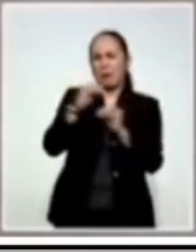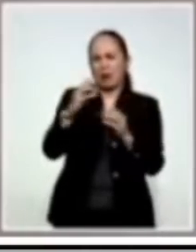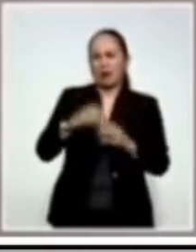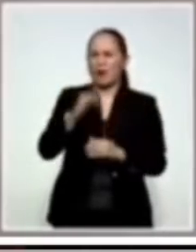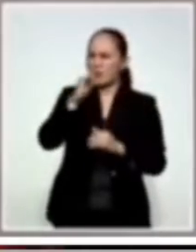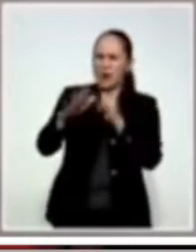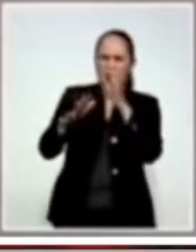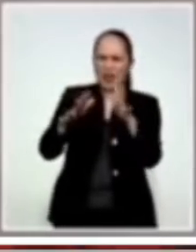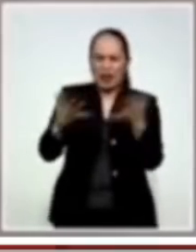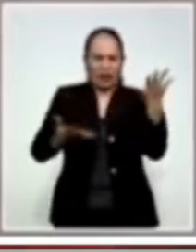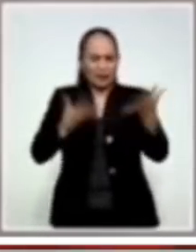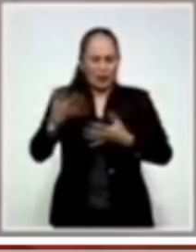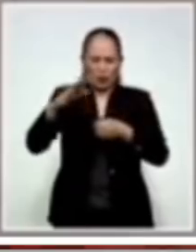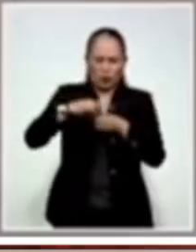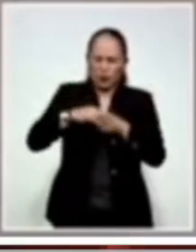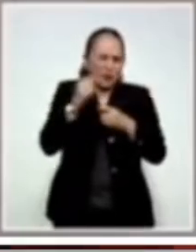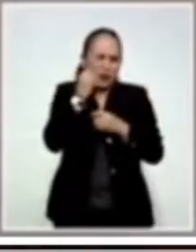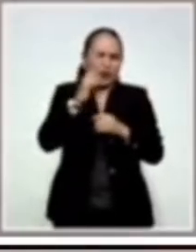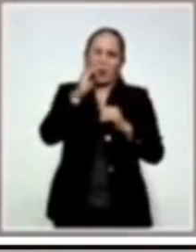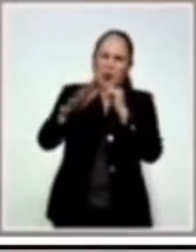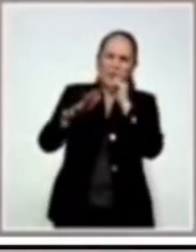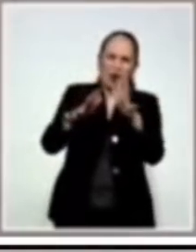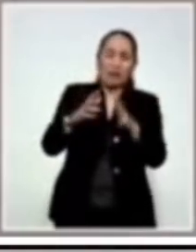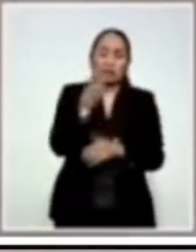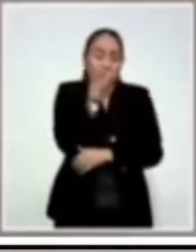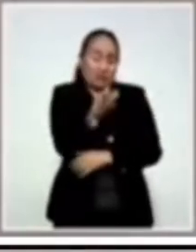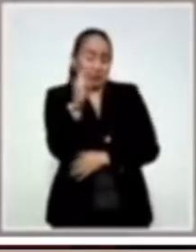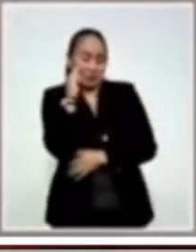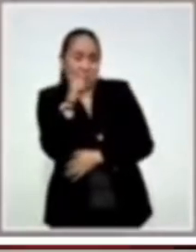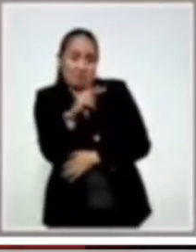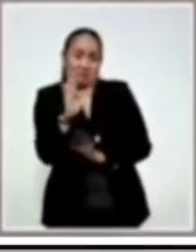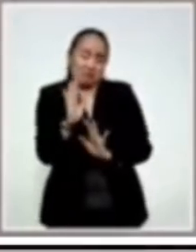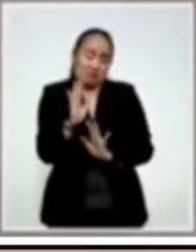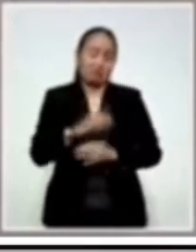que no tienen en votos. Me parece que esa es la impresión que dejan.